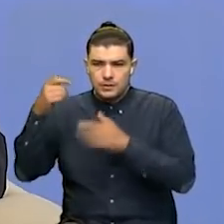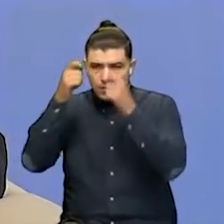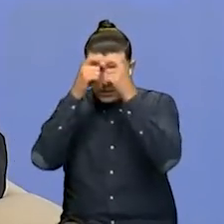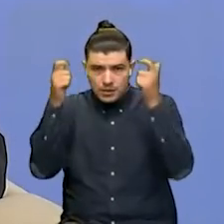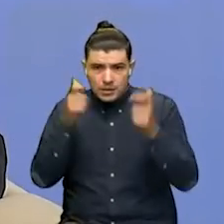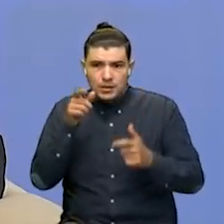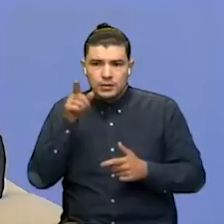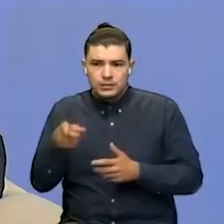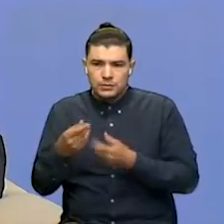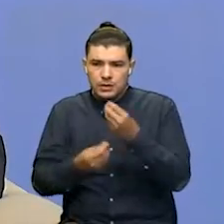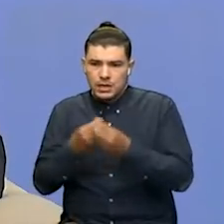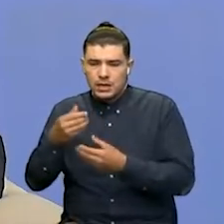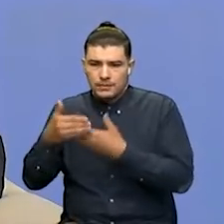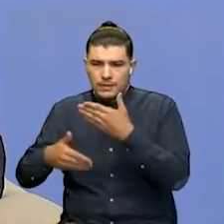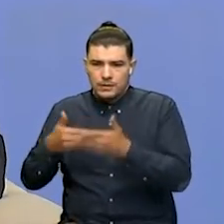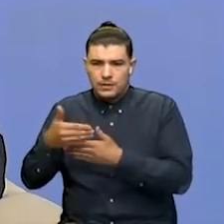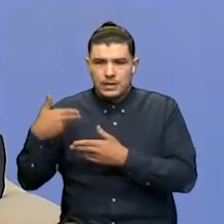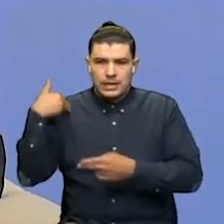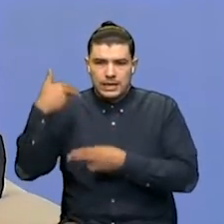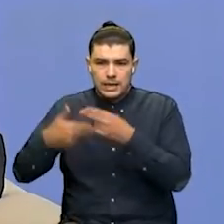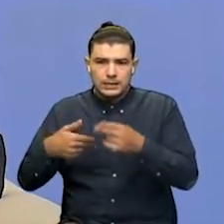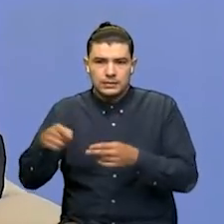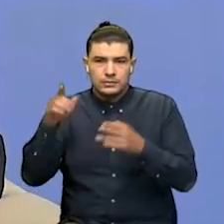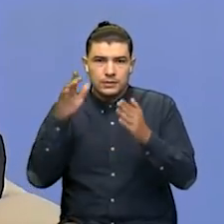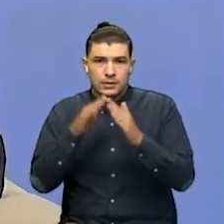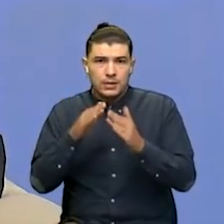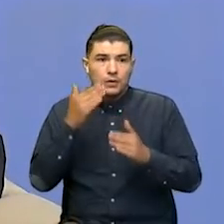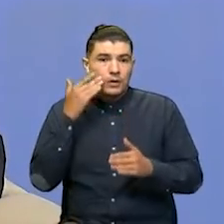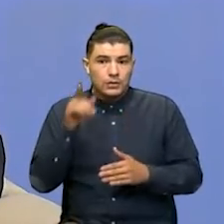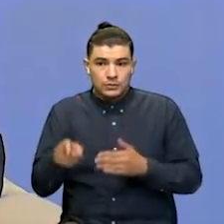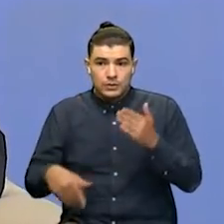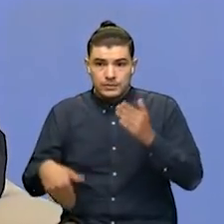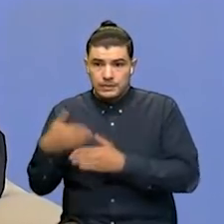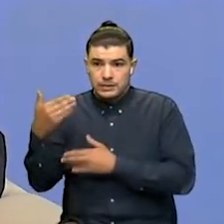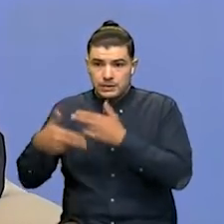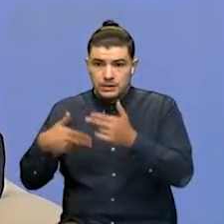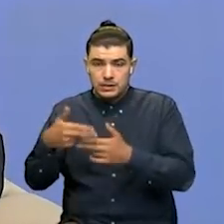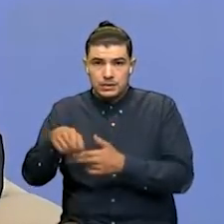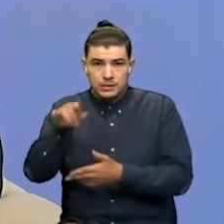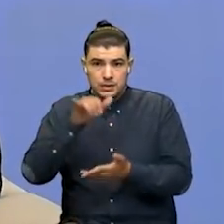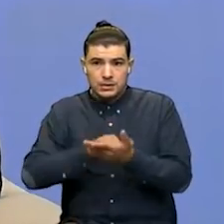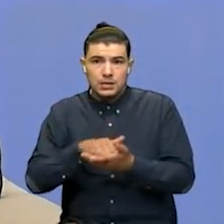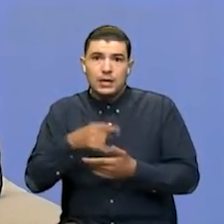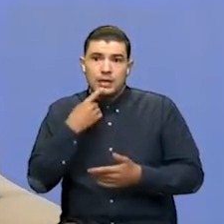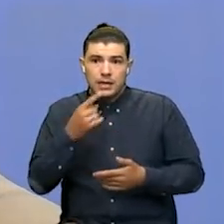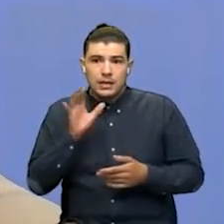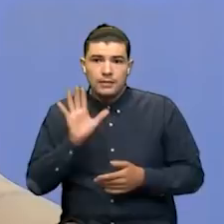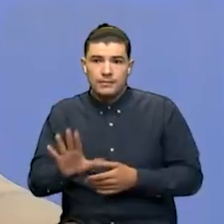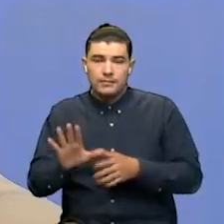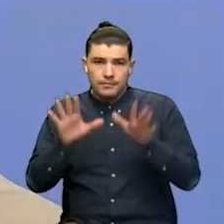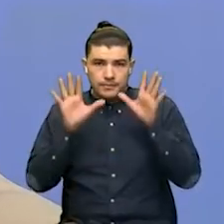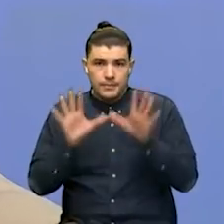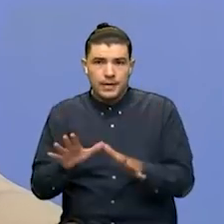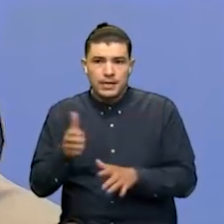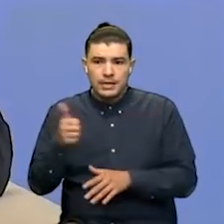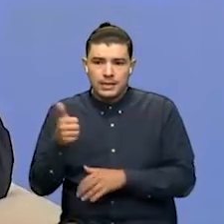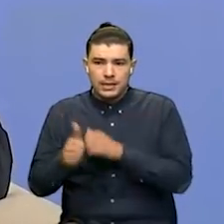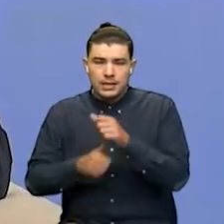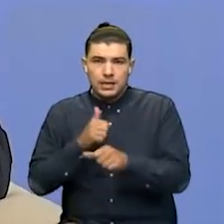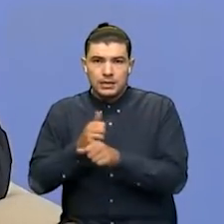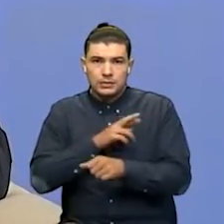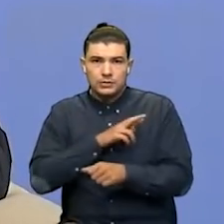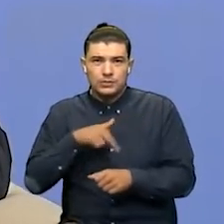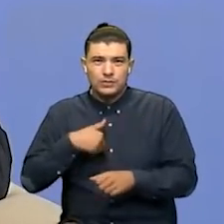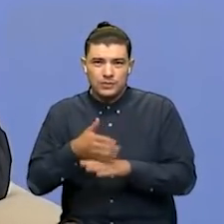sea el que realice todo ese proceso de sucesión. A partir de que ellos inicien ese proceso de sucesión, pues digamos pararía la prescripción esos 10 años que nosotros